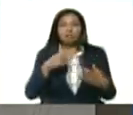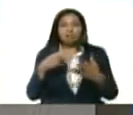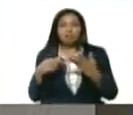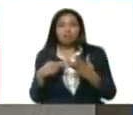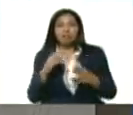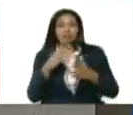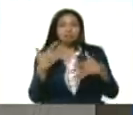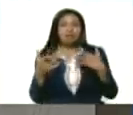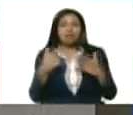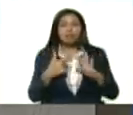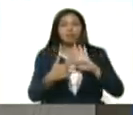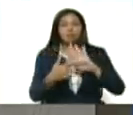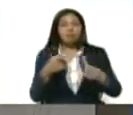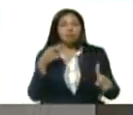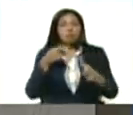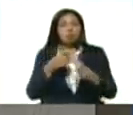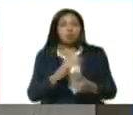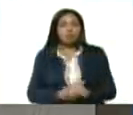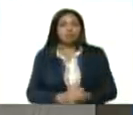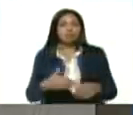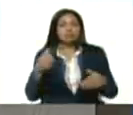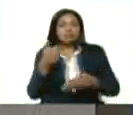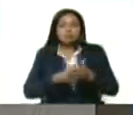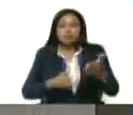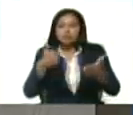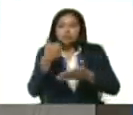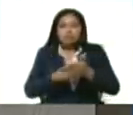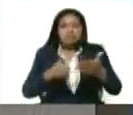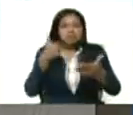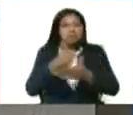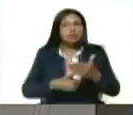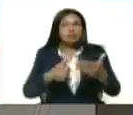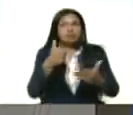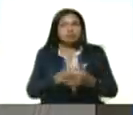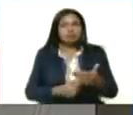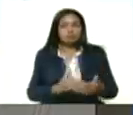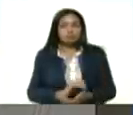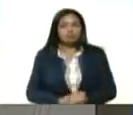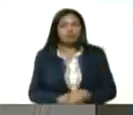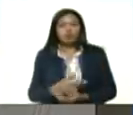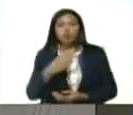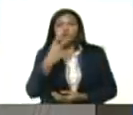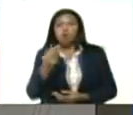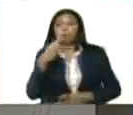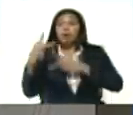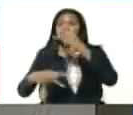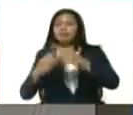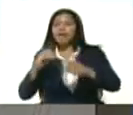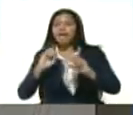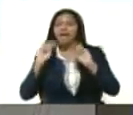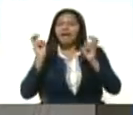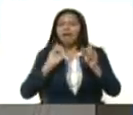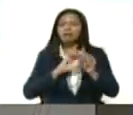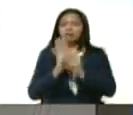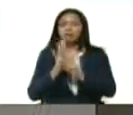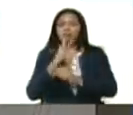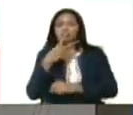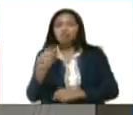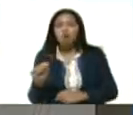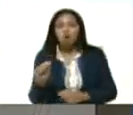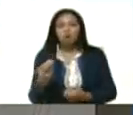queremos señalar, insistir. No politicemos el tema del